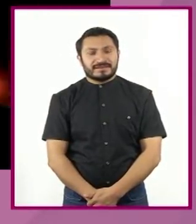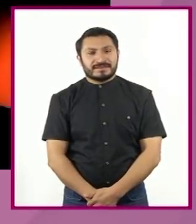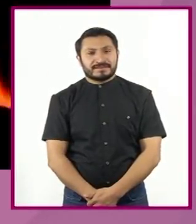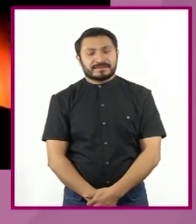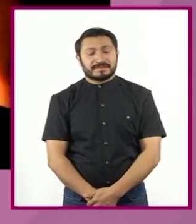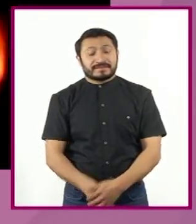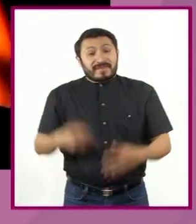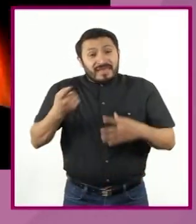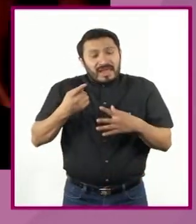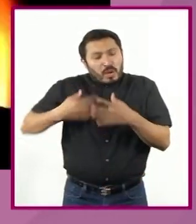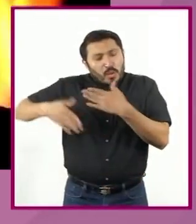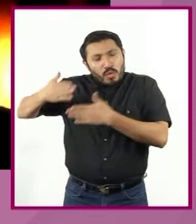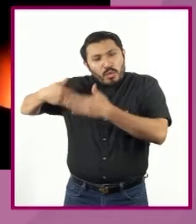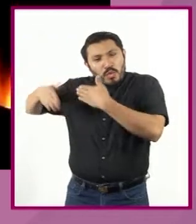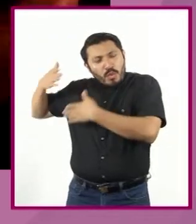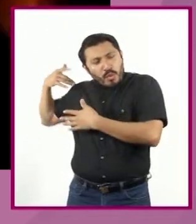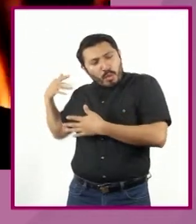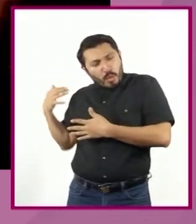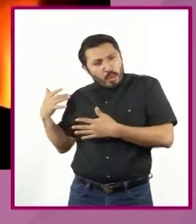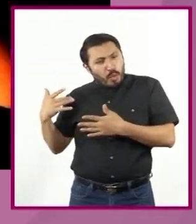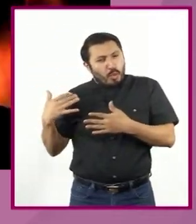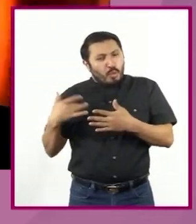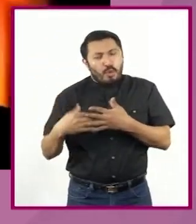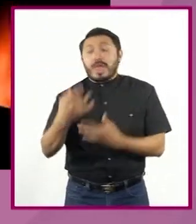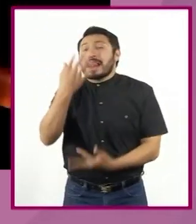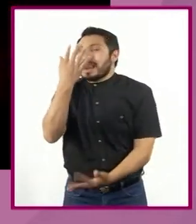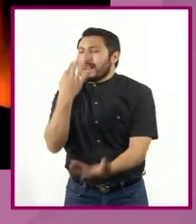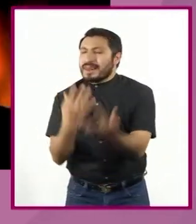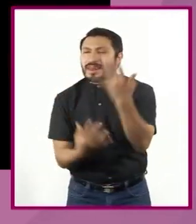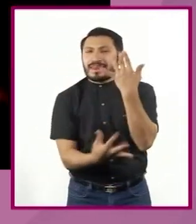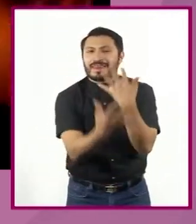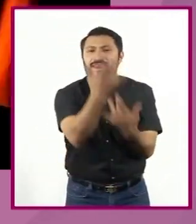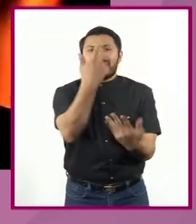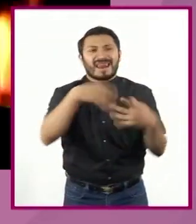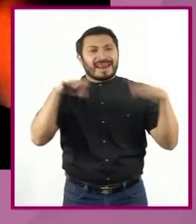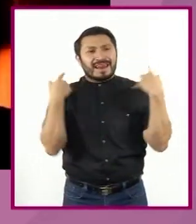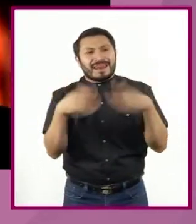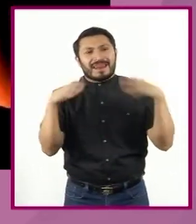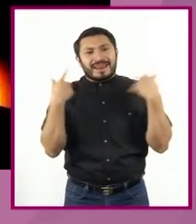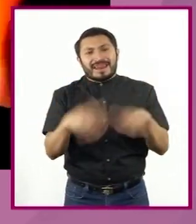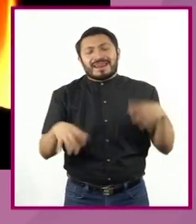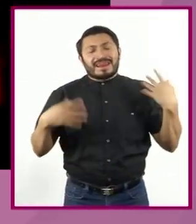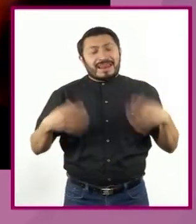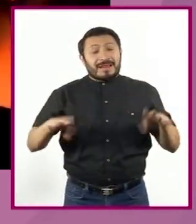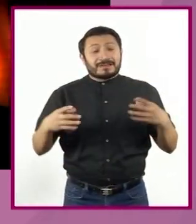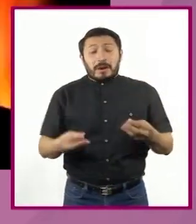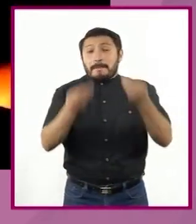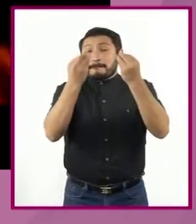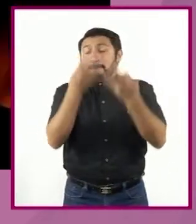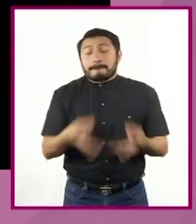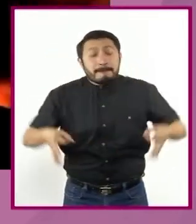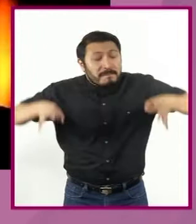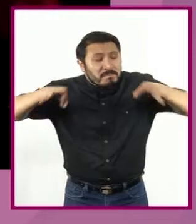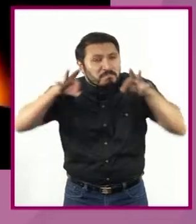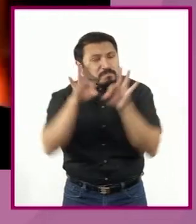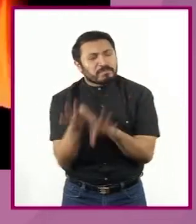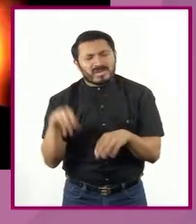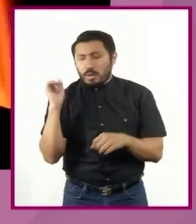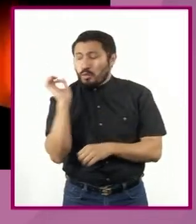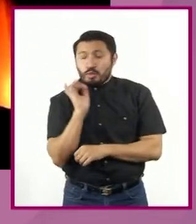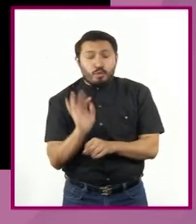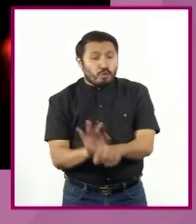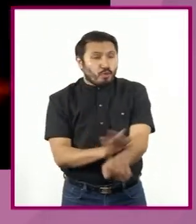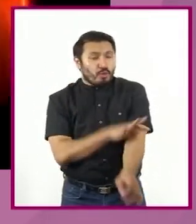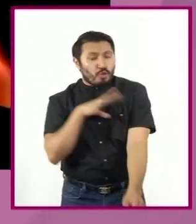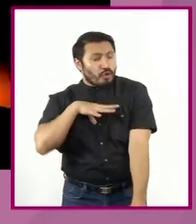Desde el inicio de los tiempos, el fuego fue un elemento muy importante que fascinó a toda